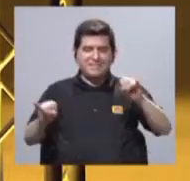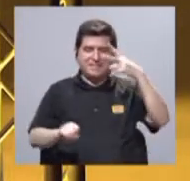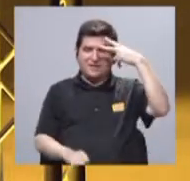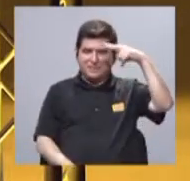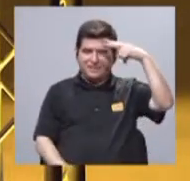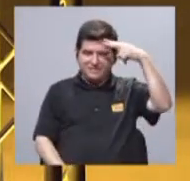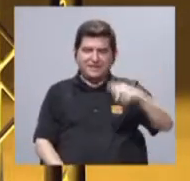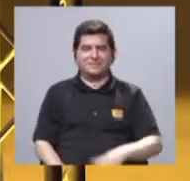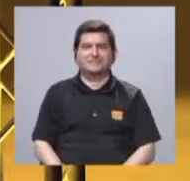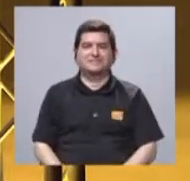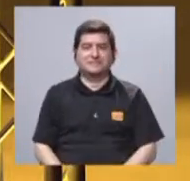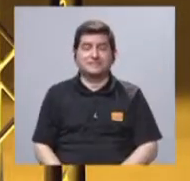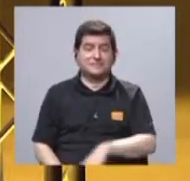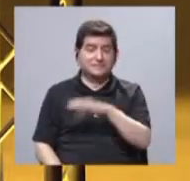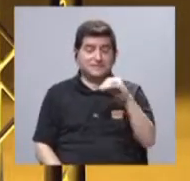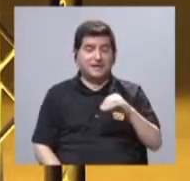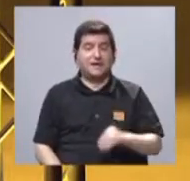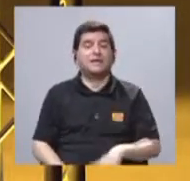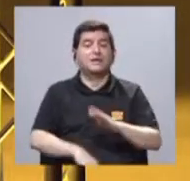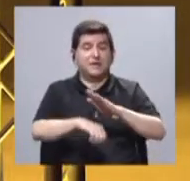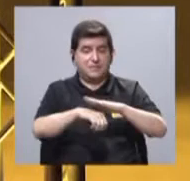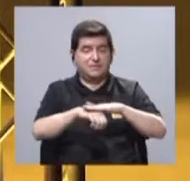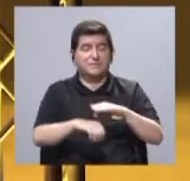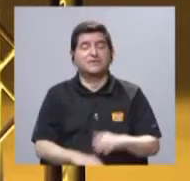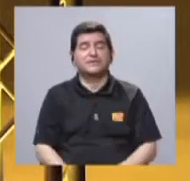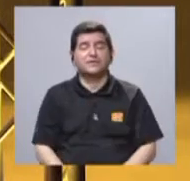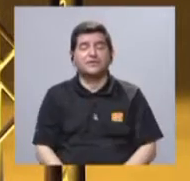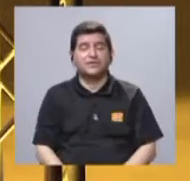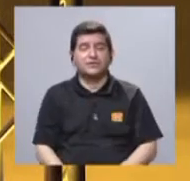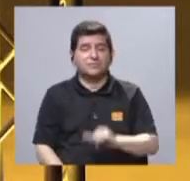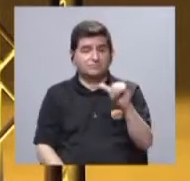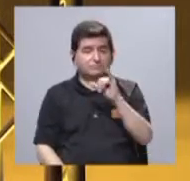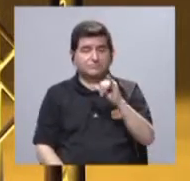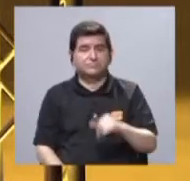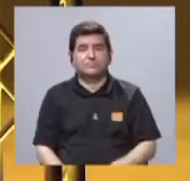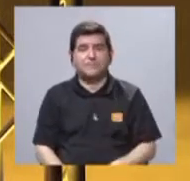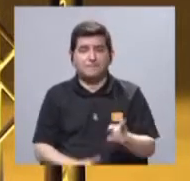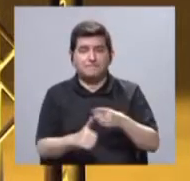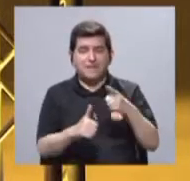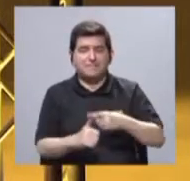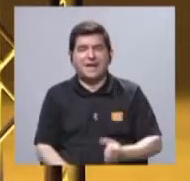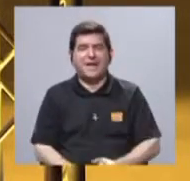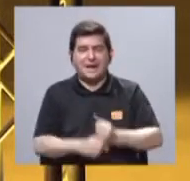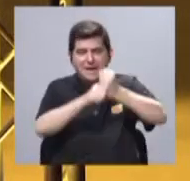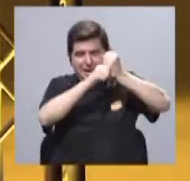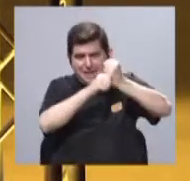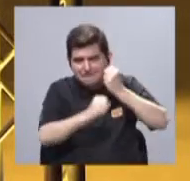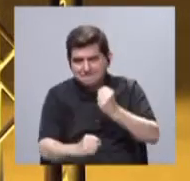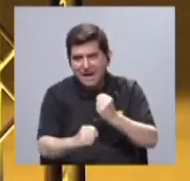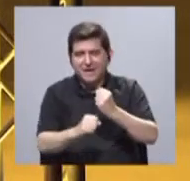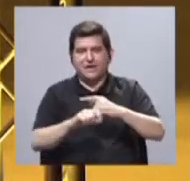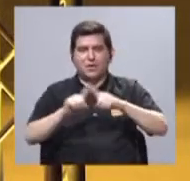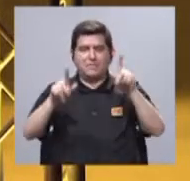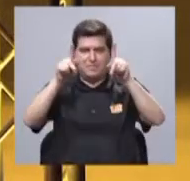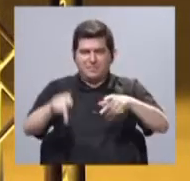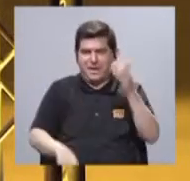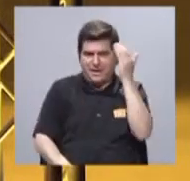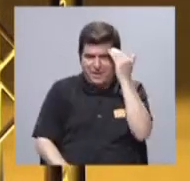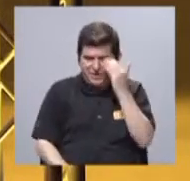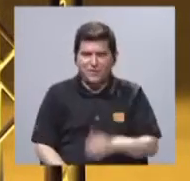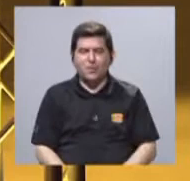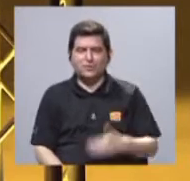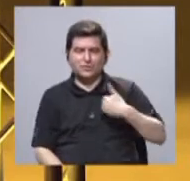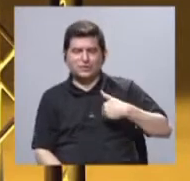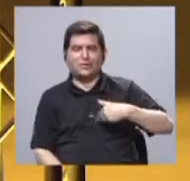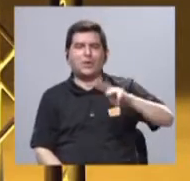independencia de México, y que dio lugar al primer imperio, pero el que sabe de esto es